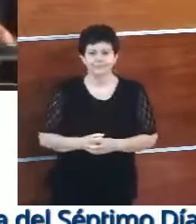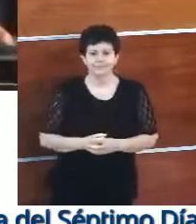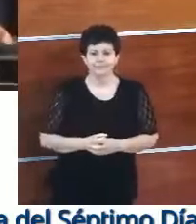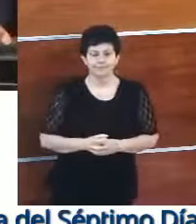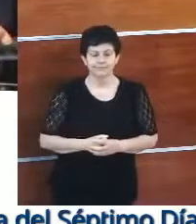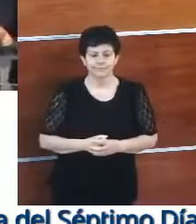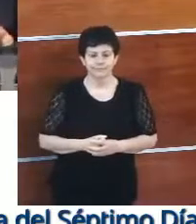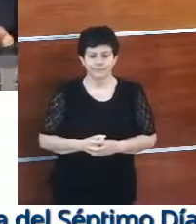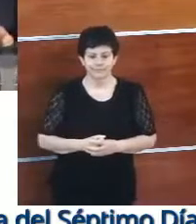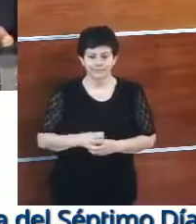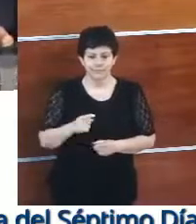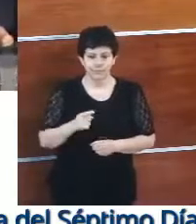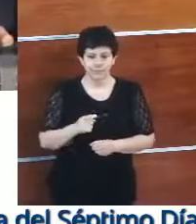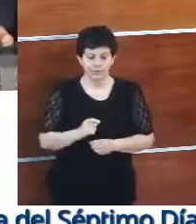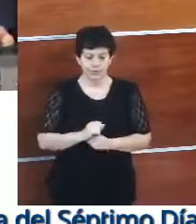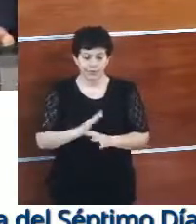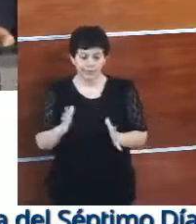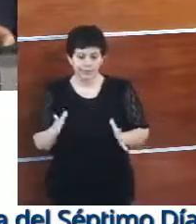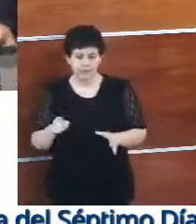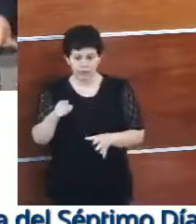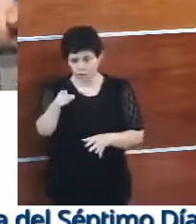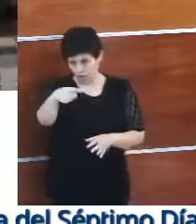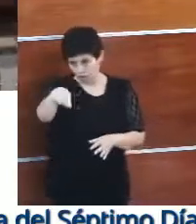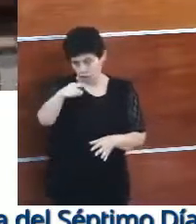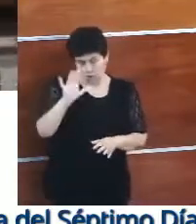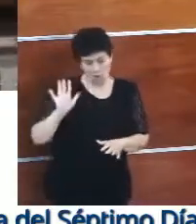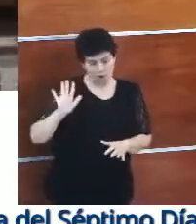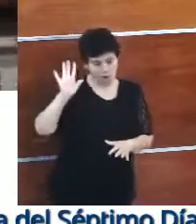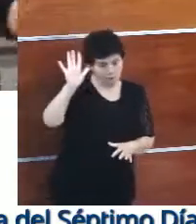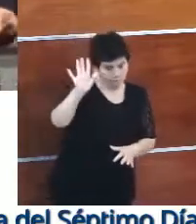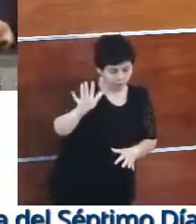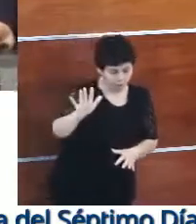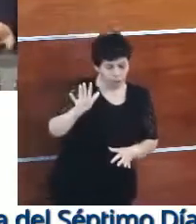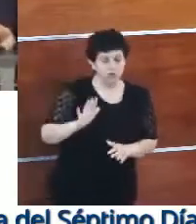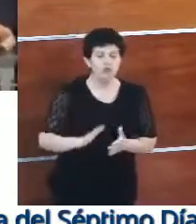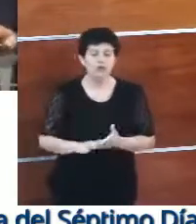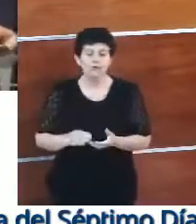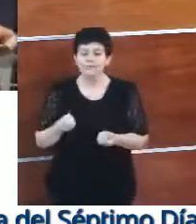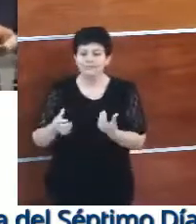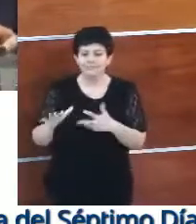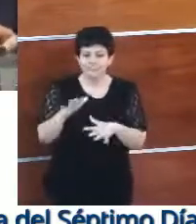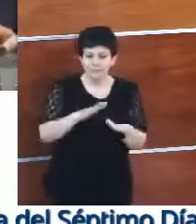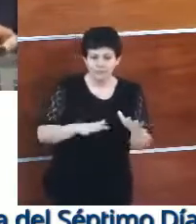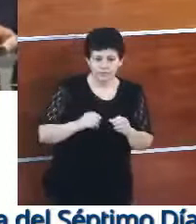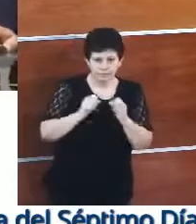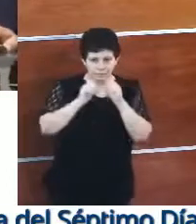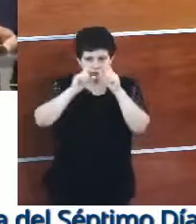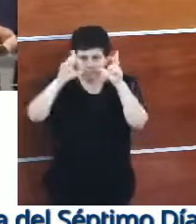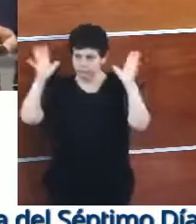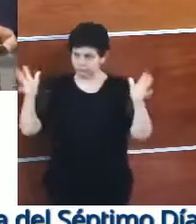Y vengan de repente sobre vosotros aquel día, dice Lucas 21, ¿no? La sorpresa de la venida del